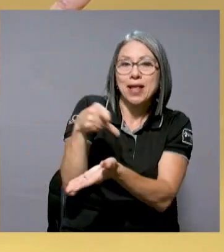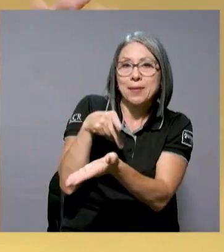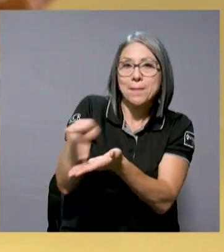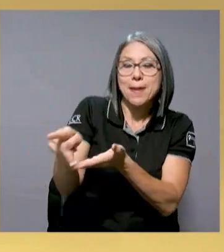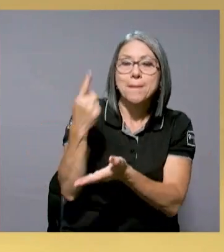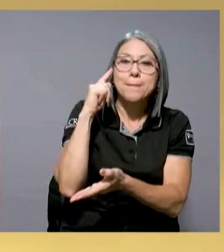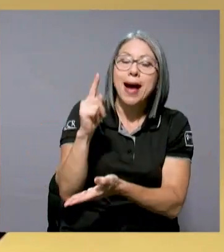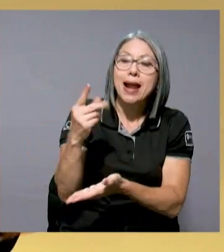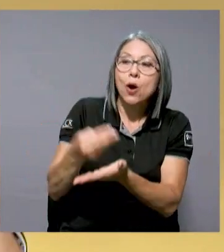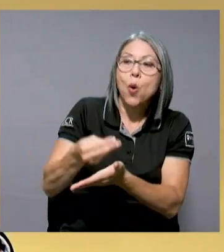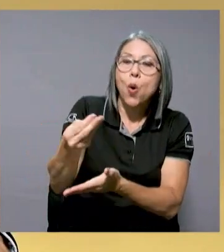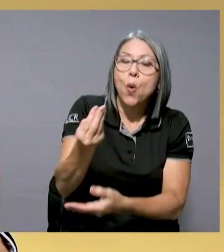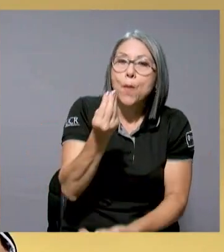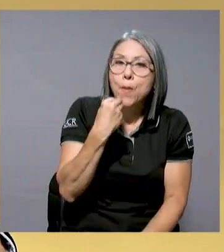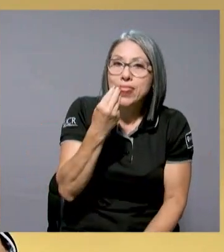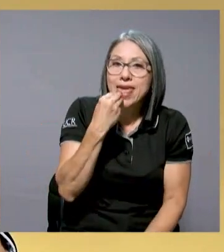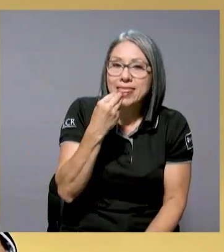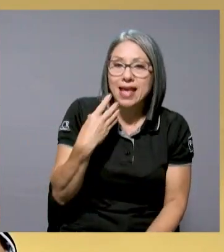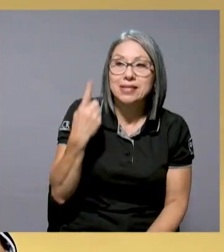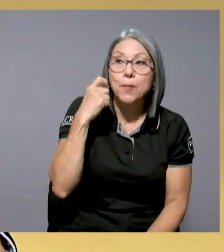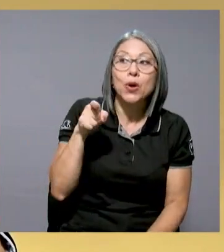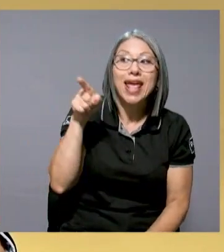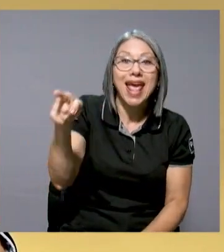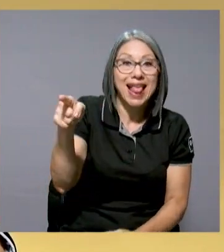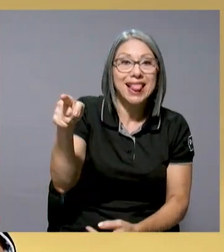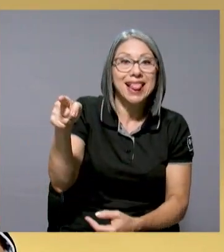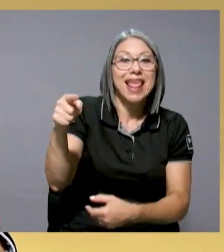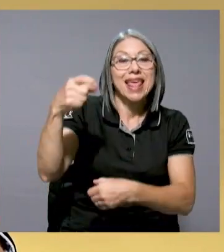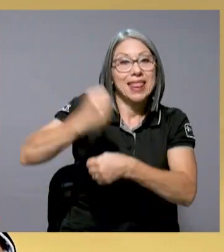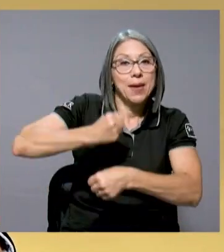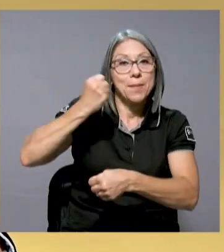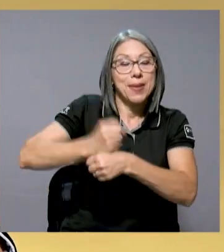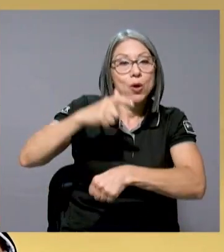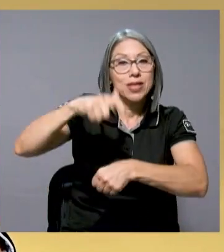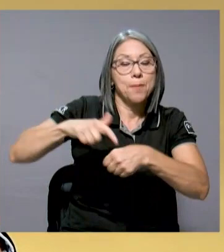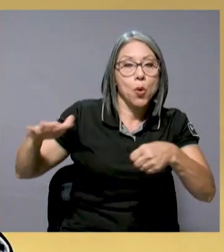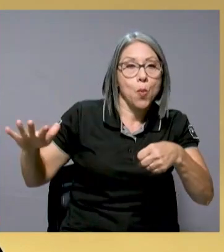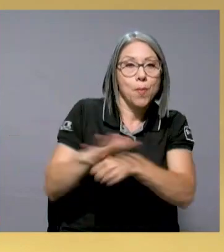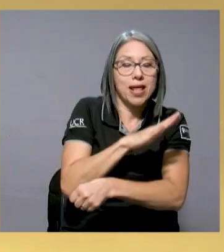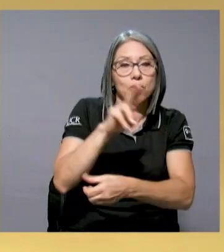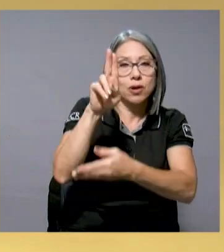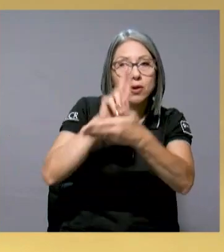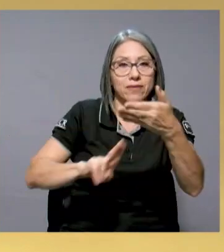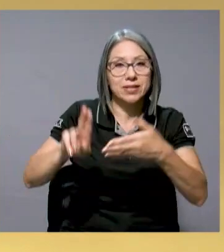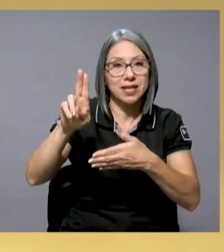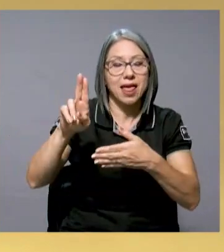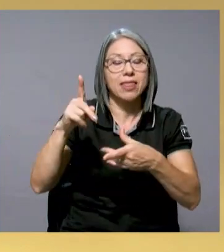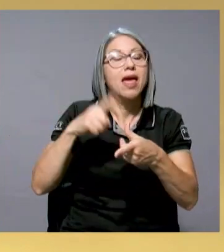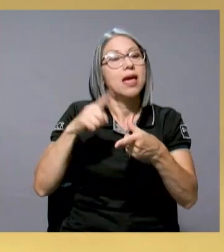porque él tenía empleo de tiempo completo en la universidad. Entonces,